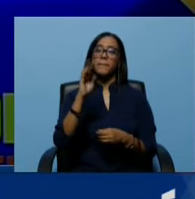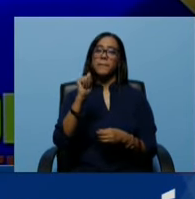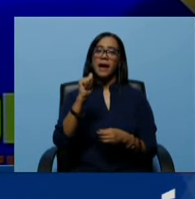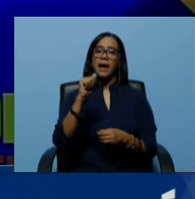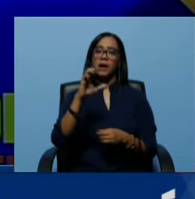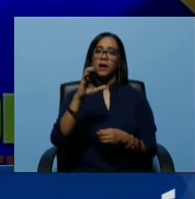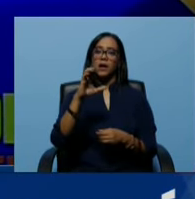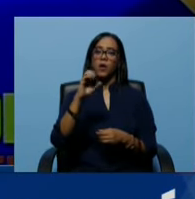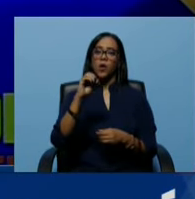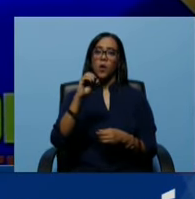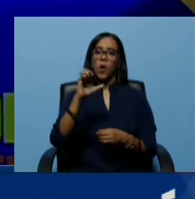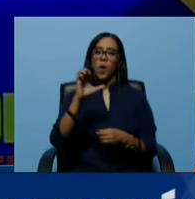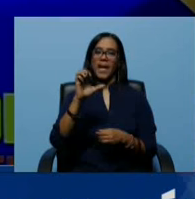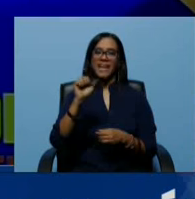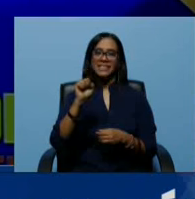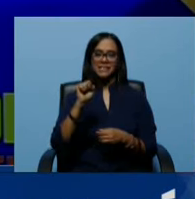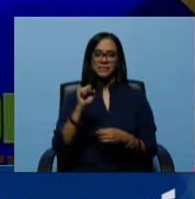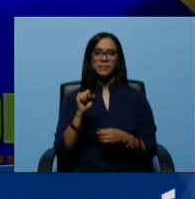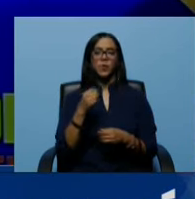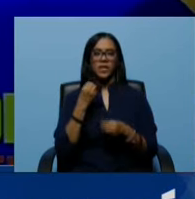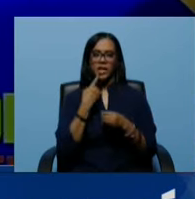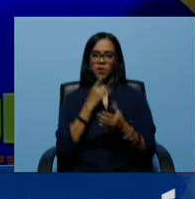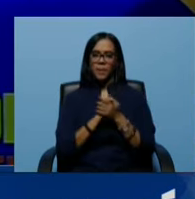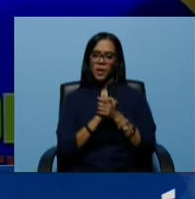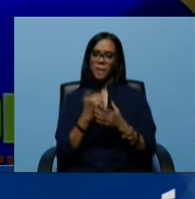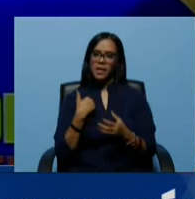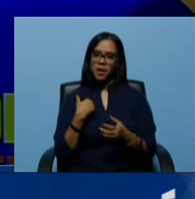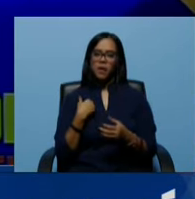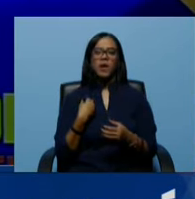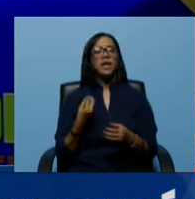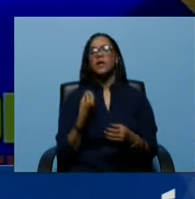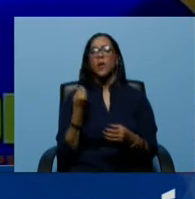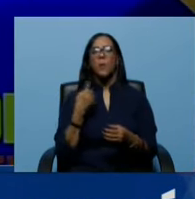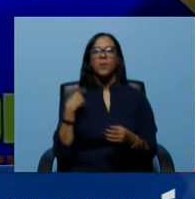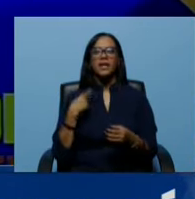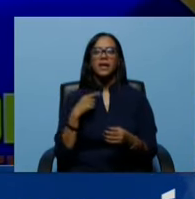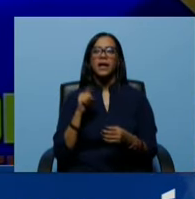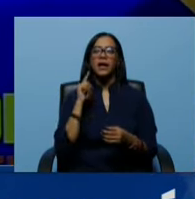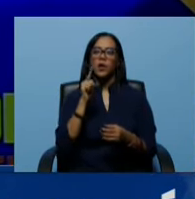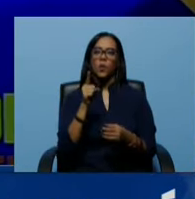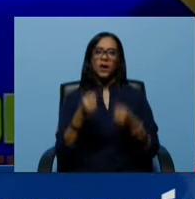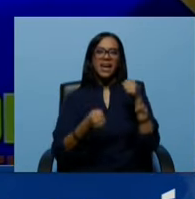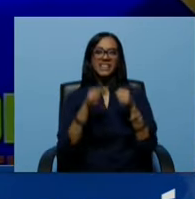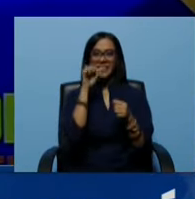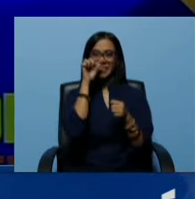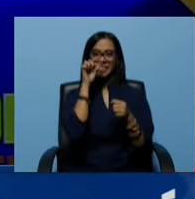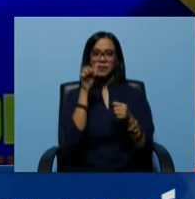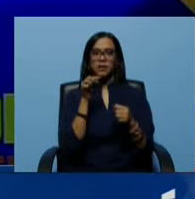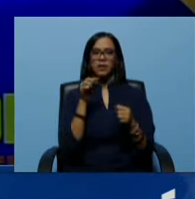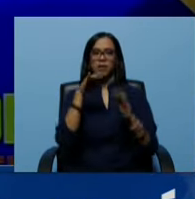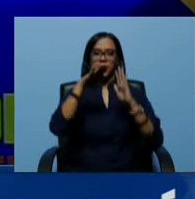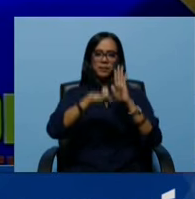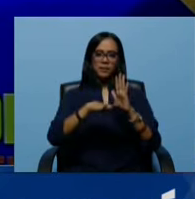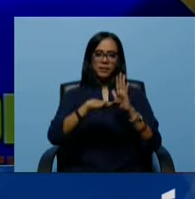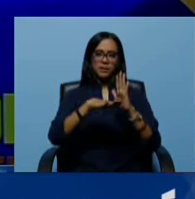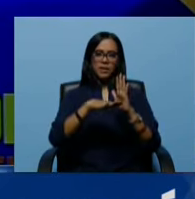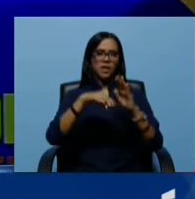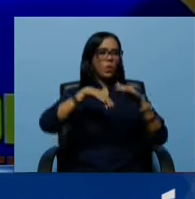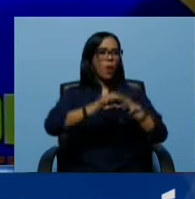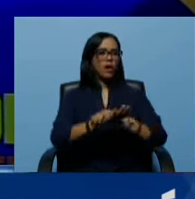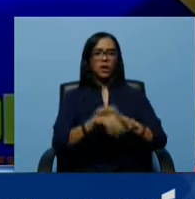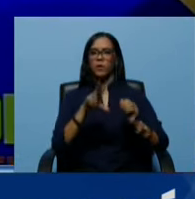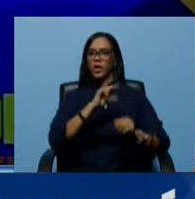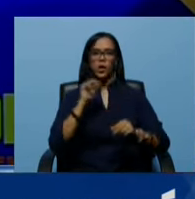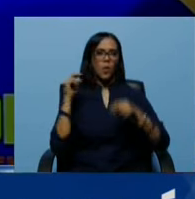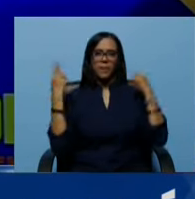mío, Bancoes es como tener un Ferrari en un estacionamiento y no sacarlo a pasear.